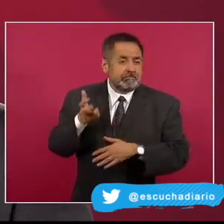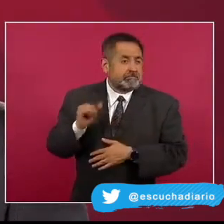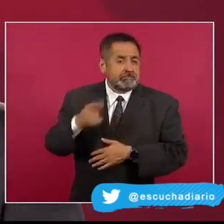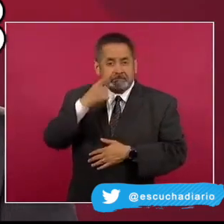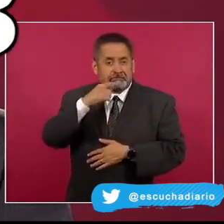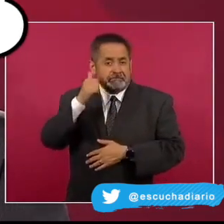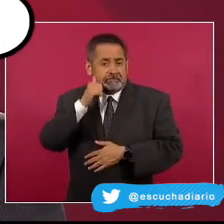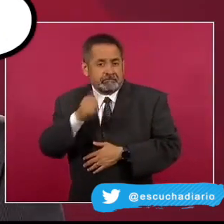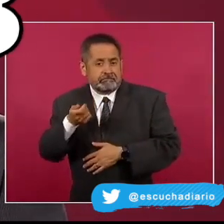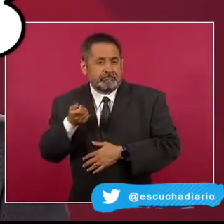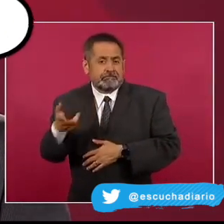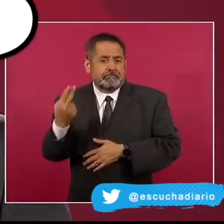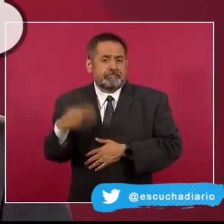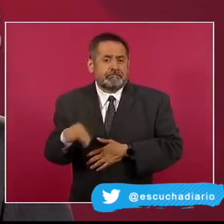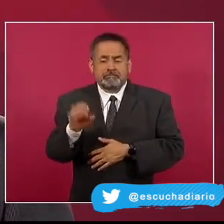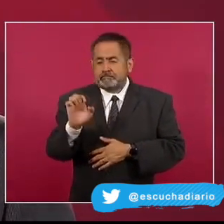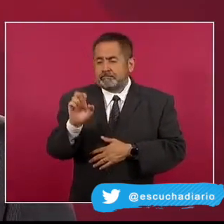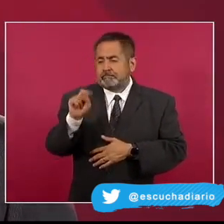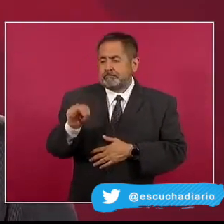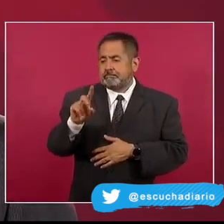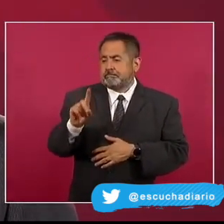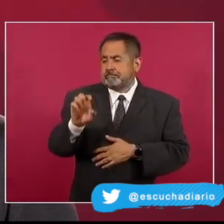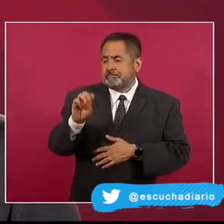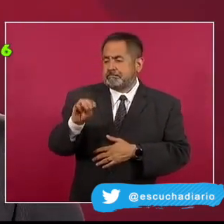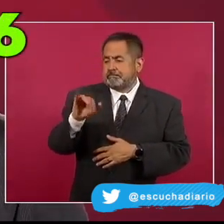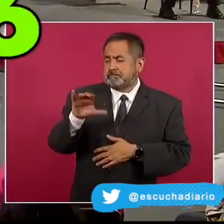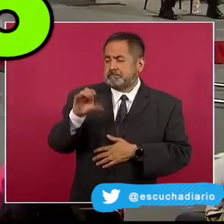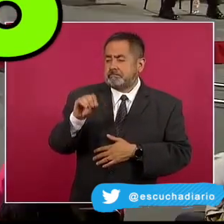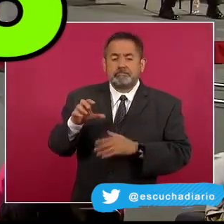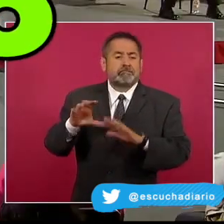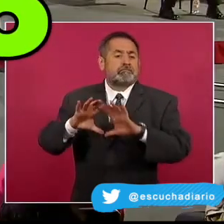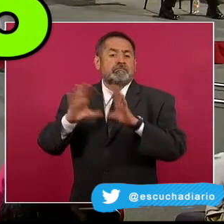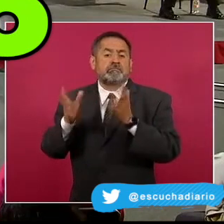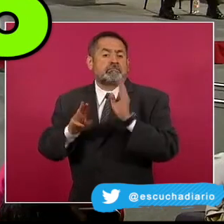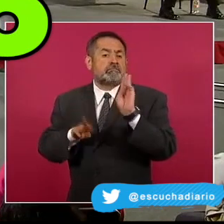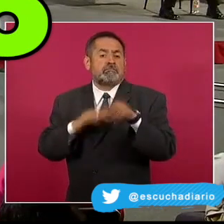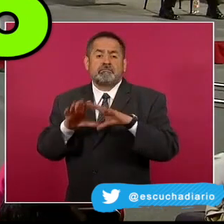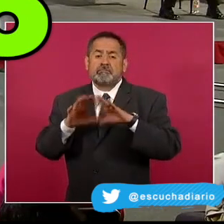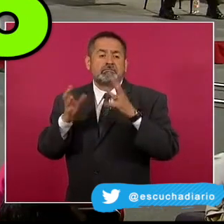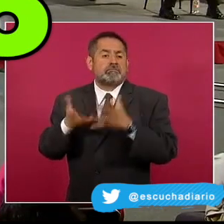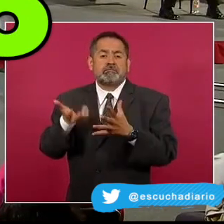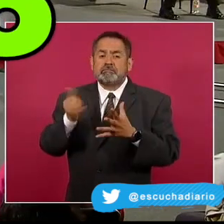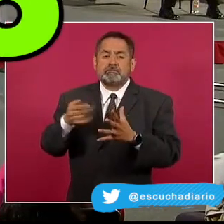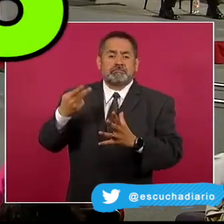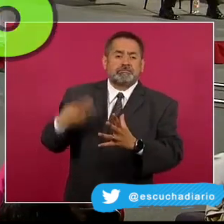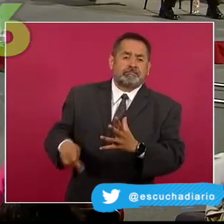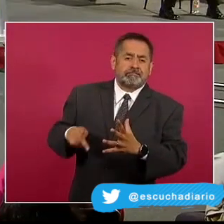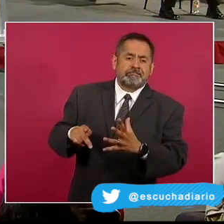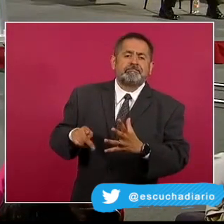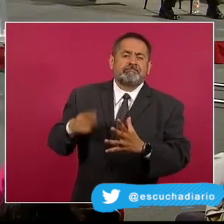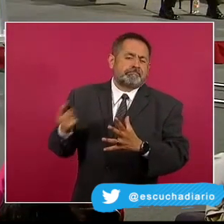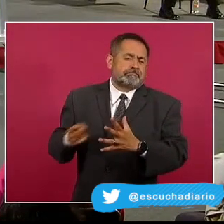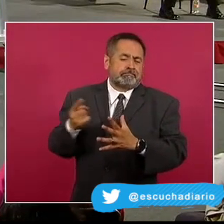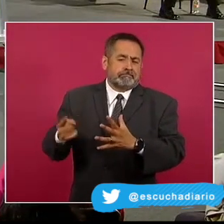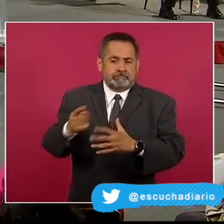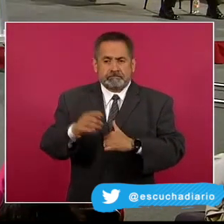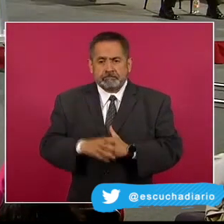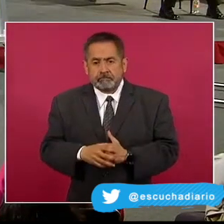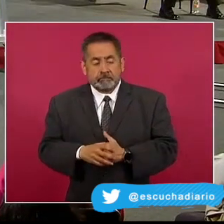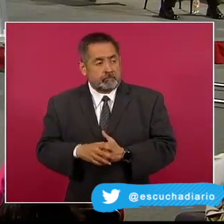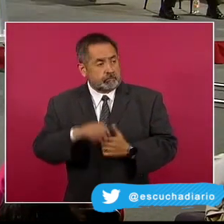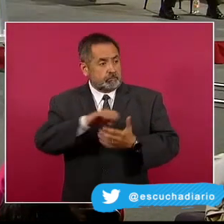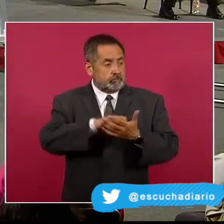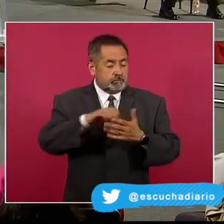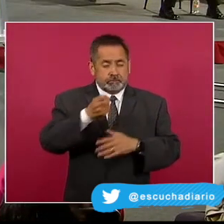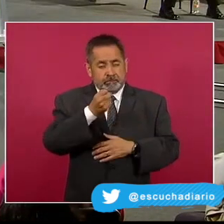hay 4.758 casos activos, 1.776 casos menos que la semana anterior.